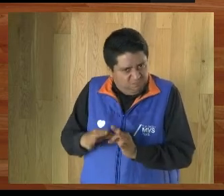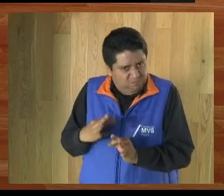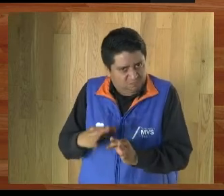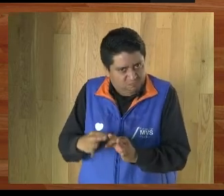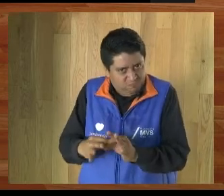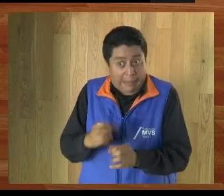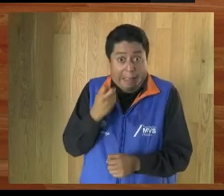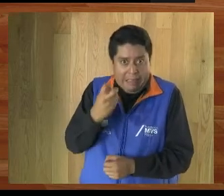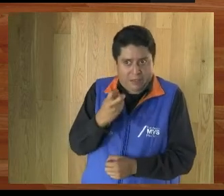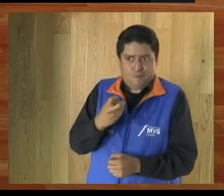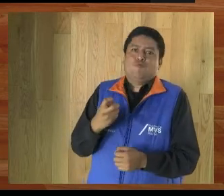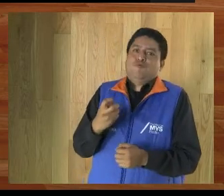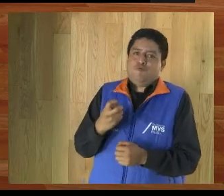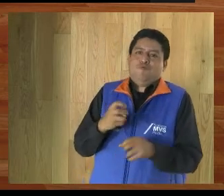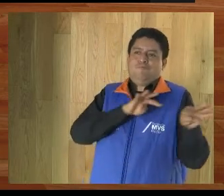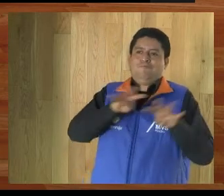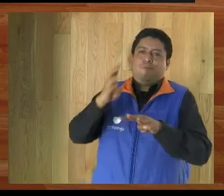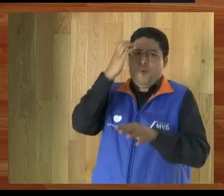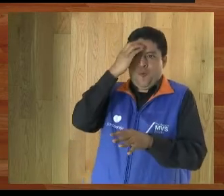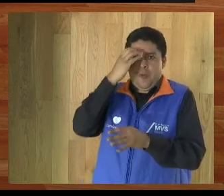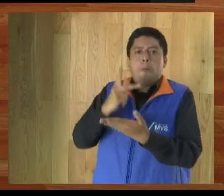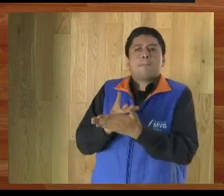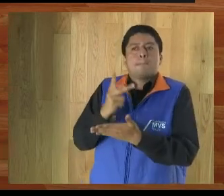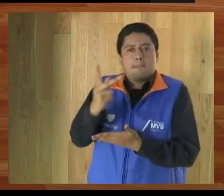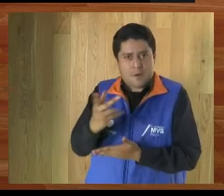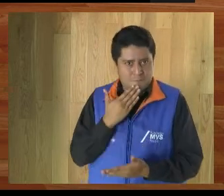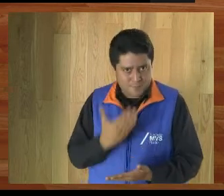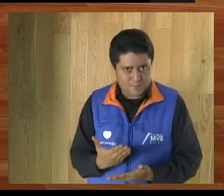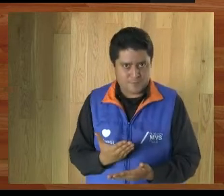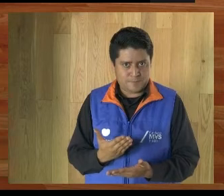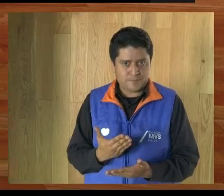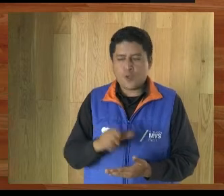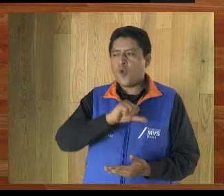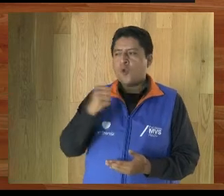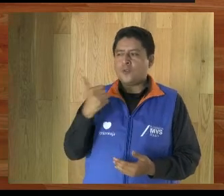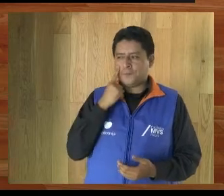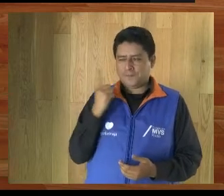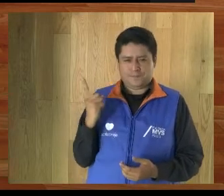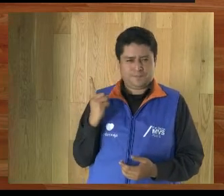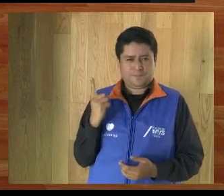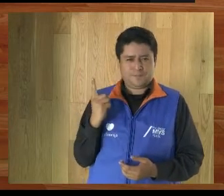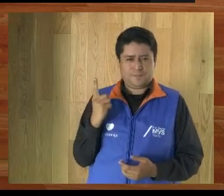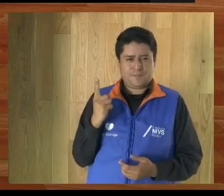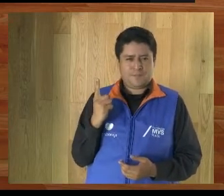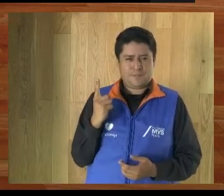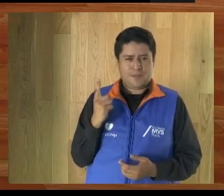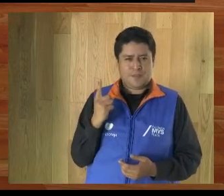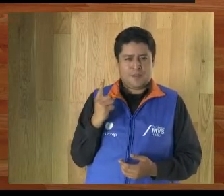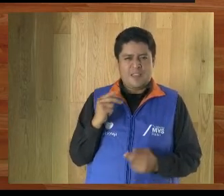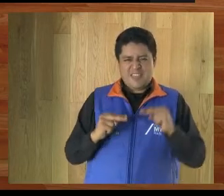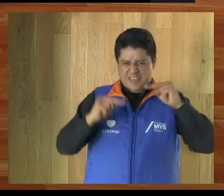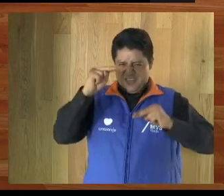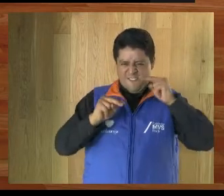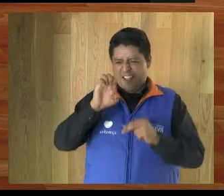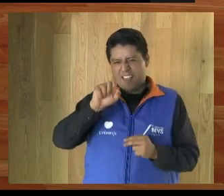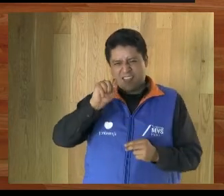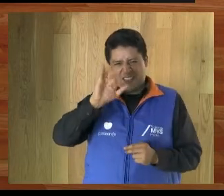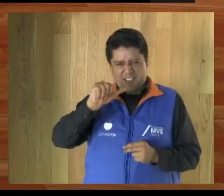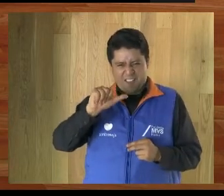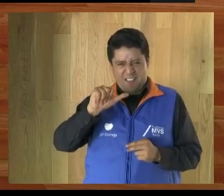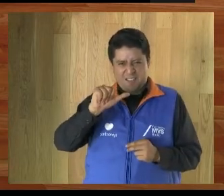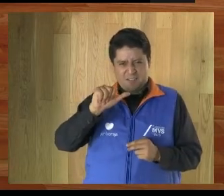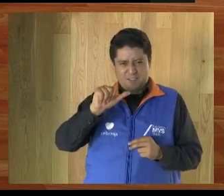responsables. Además, tenemos el índice de ética Ethisphere del año pasado. Es un